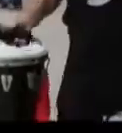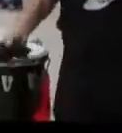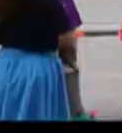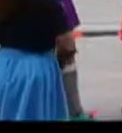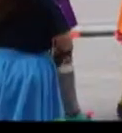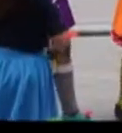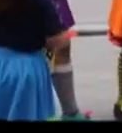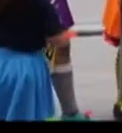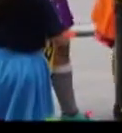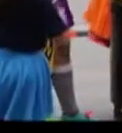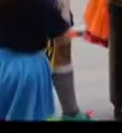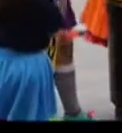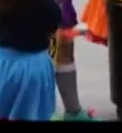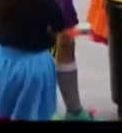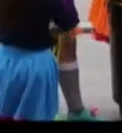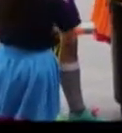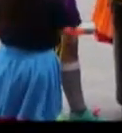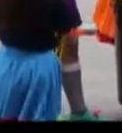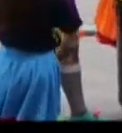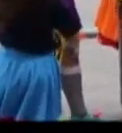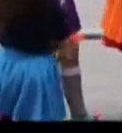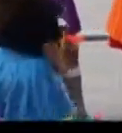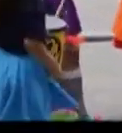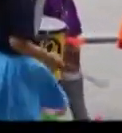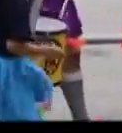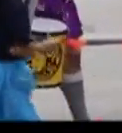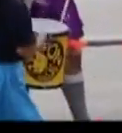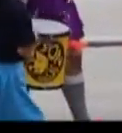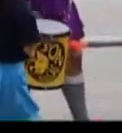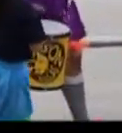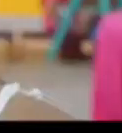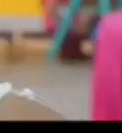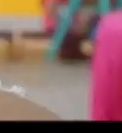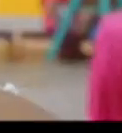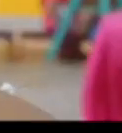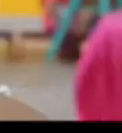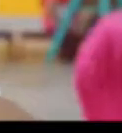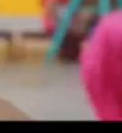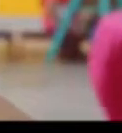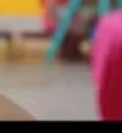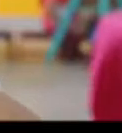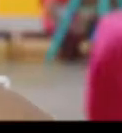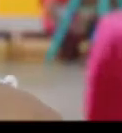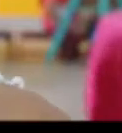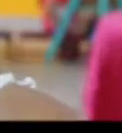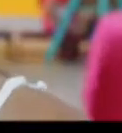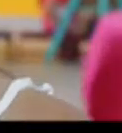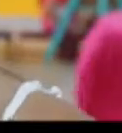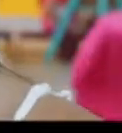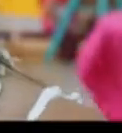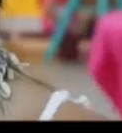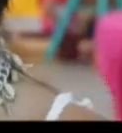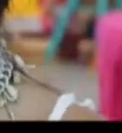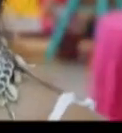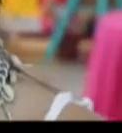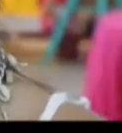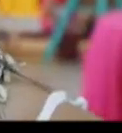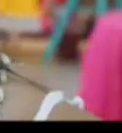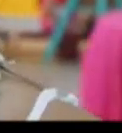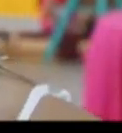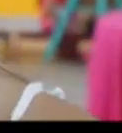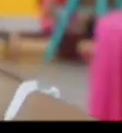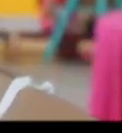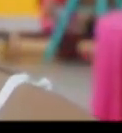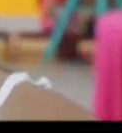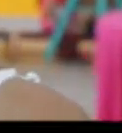universidad. La campaña lo que busca es poder transmitir el mensaje a aquellas mujeres de la ciudad que están atravesando las situaciones